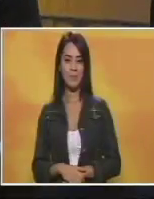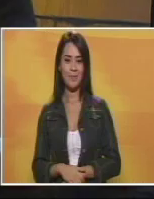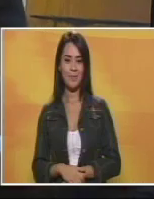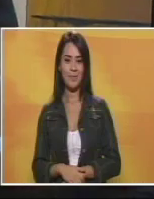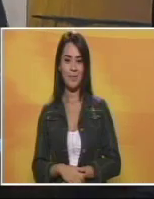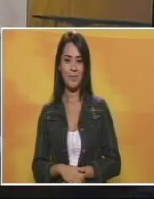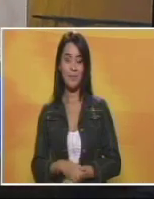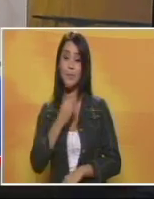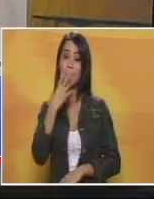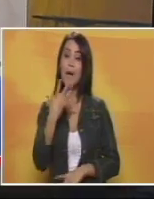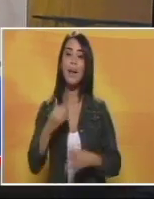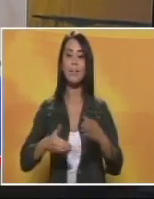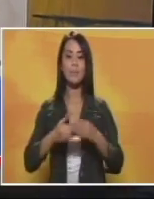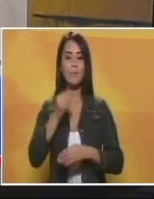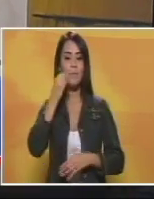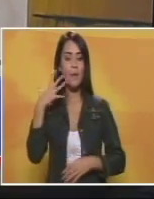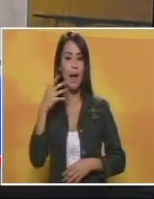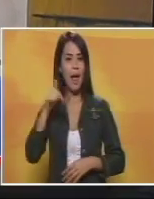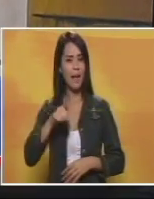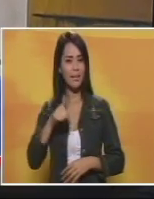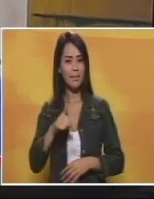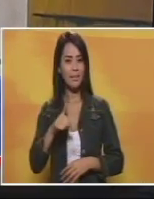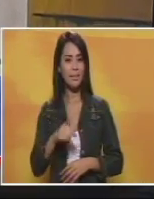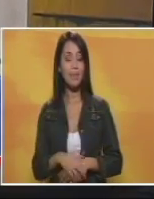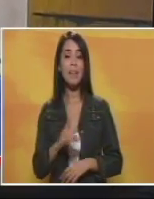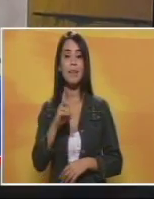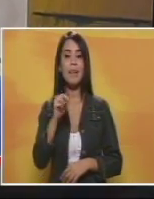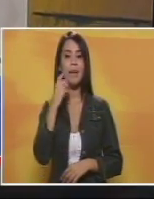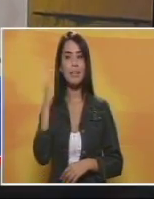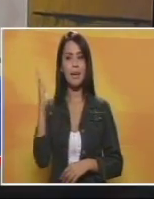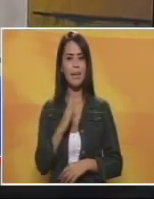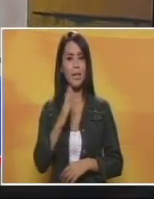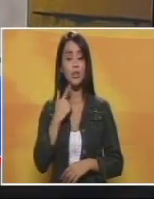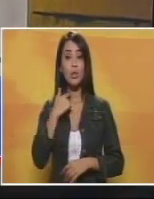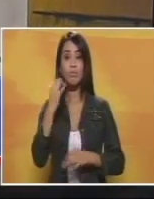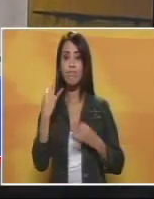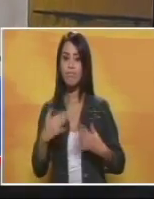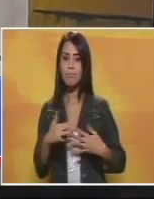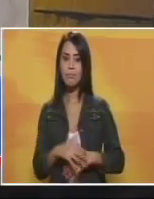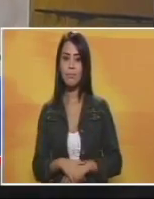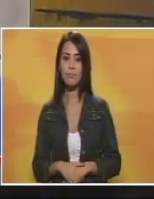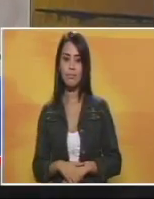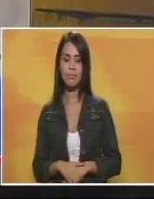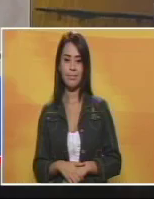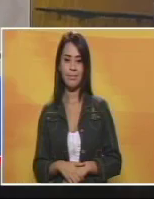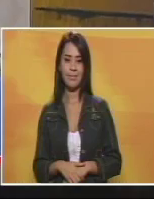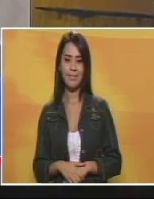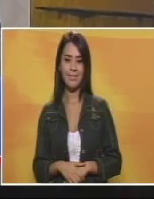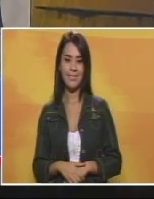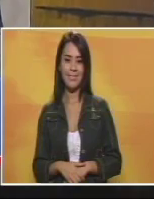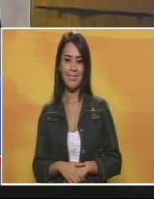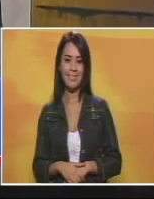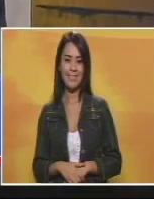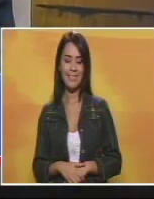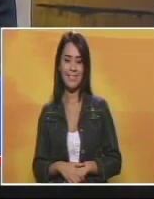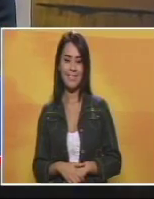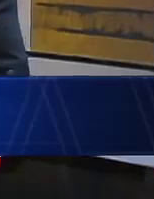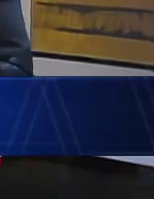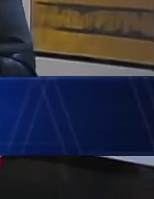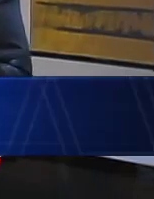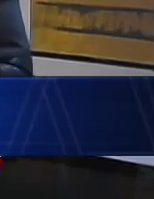¿Qué tal, mi gente de Estrenos y Estrellas? Por aquí, Dani Barón, y al regreso no se pueden perder esto que dice: chama, yo quiero que se prenda